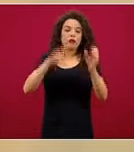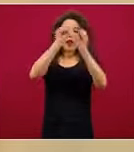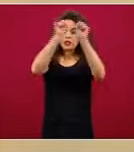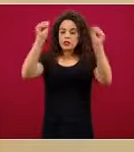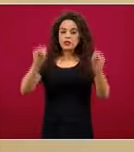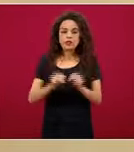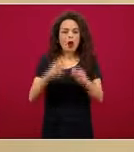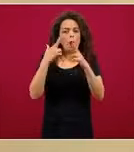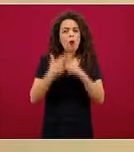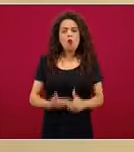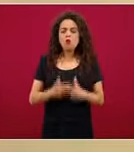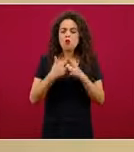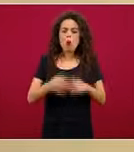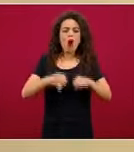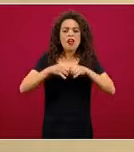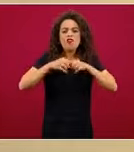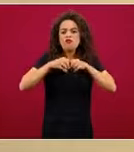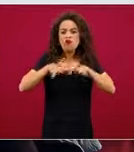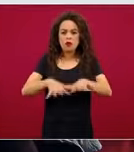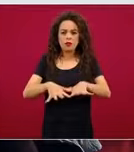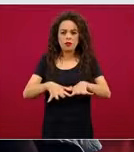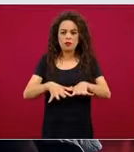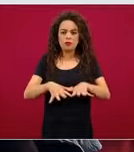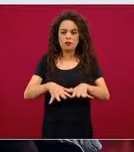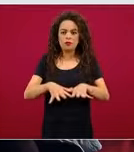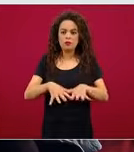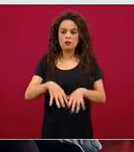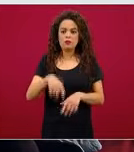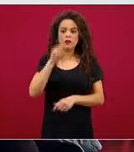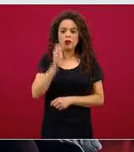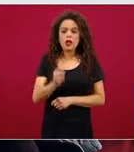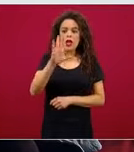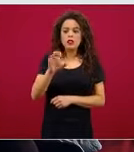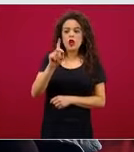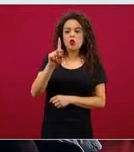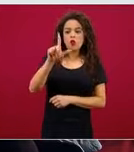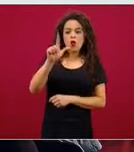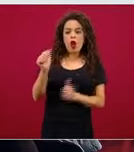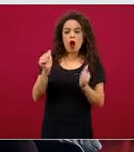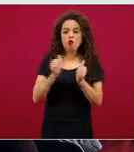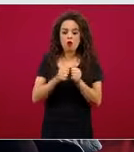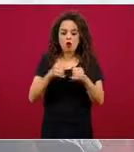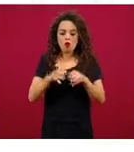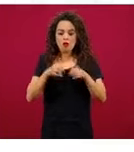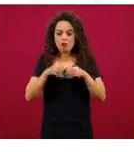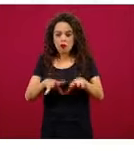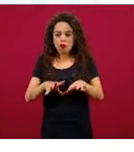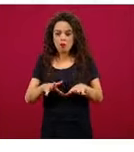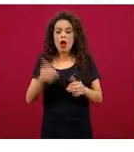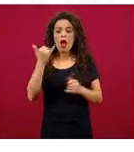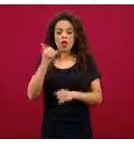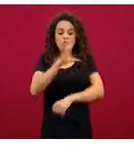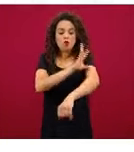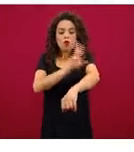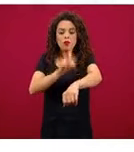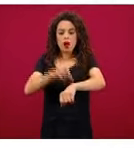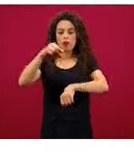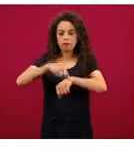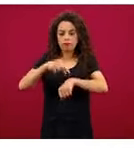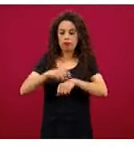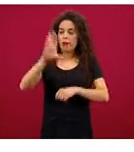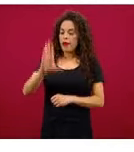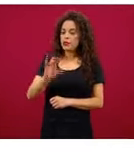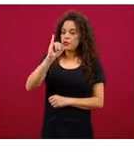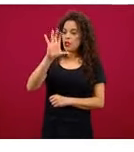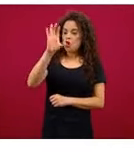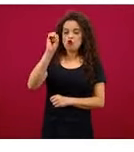información, en otras palabras, una célula de información y de coordinación médica, SICOM. ¿Cómo funciona eso?